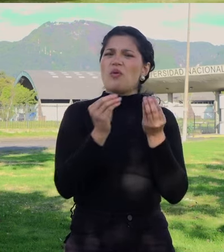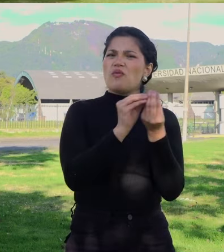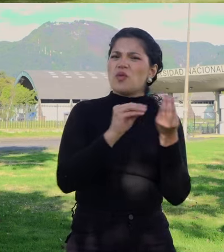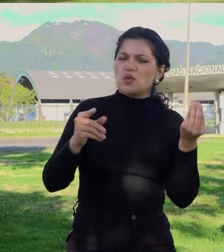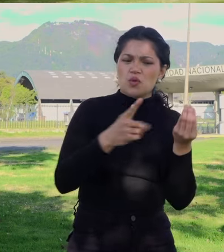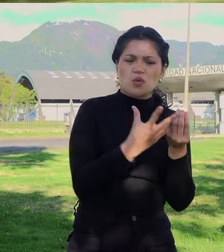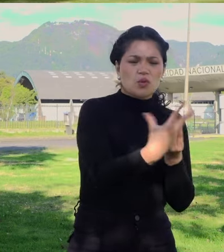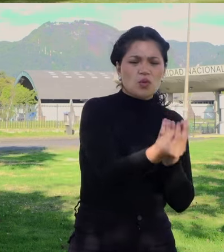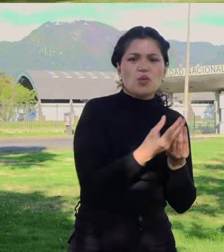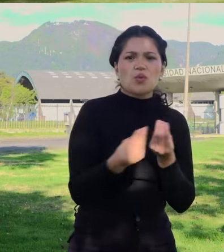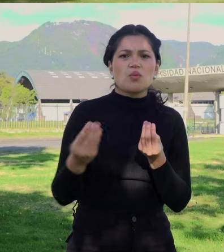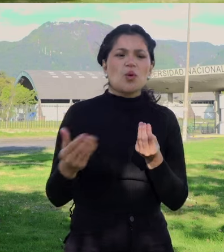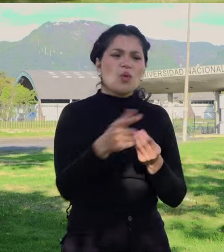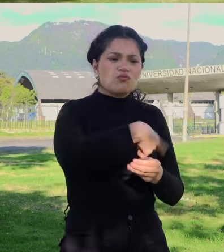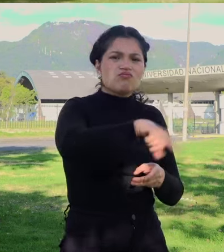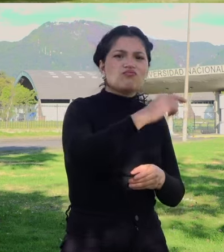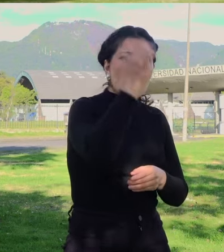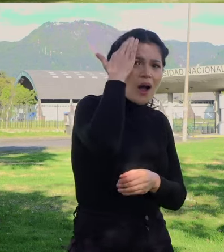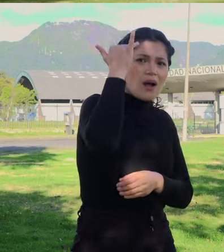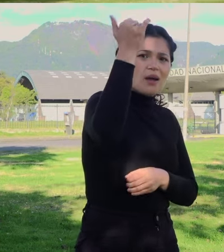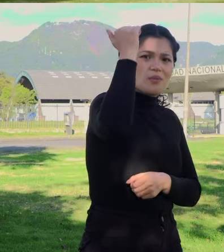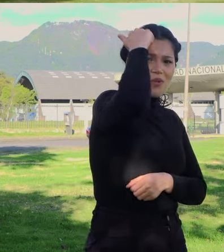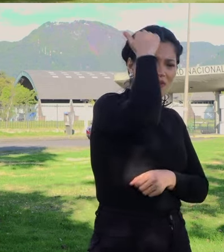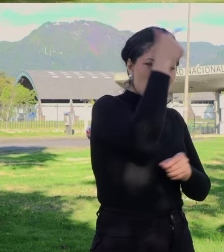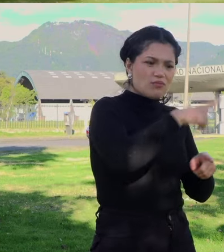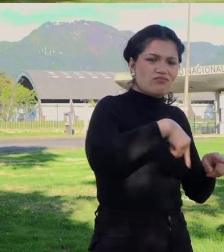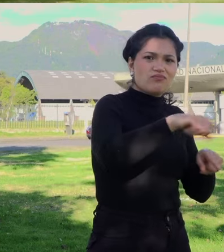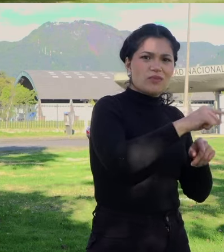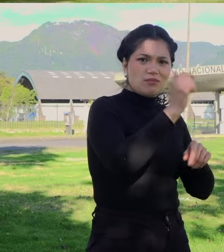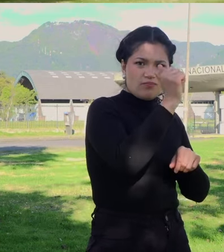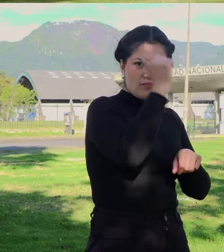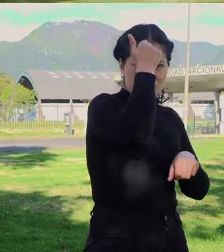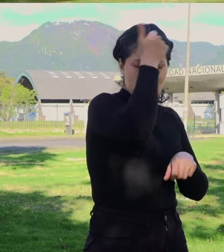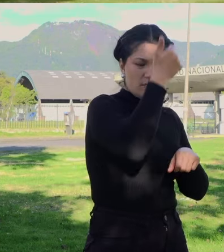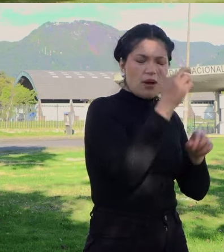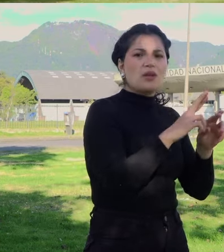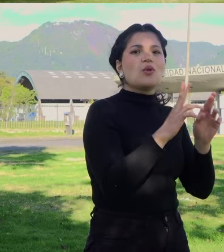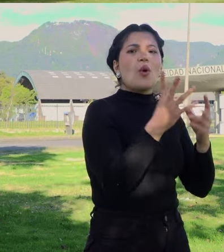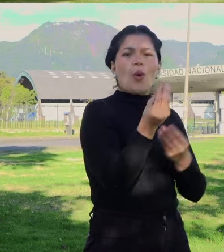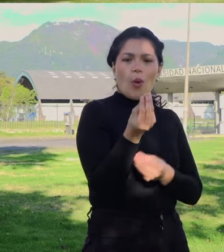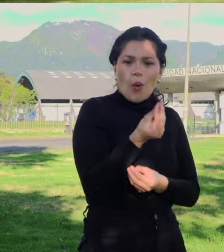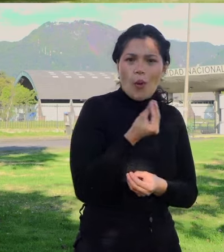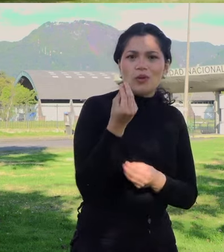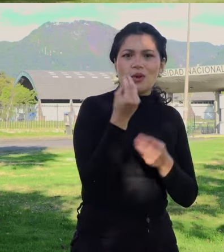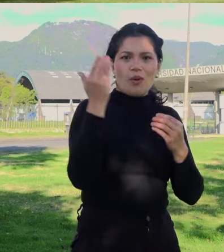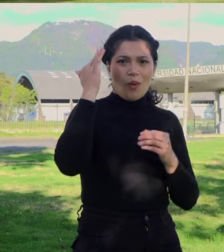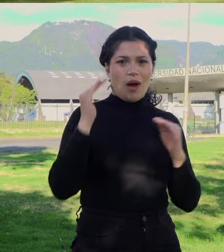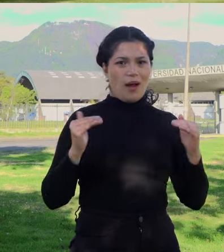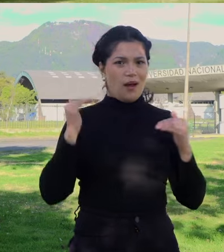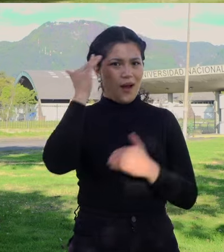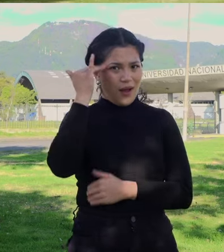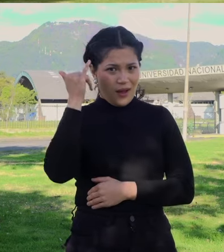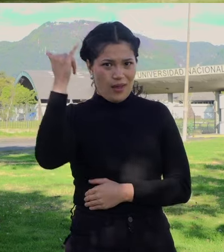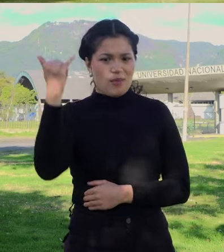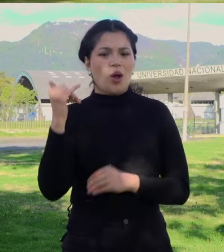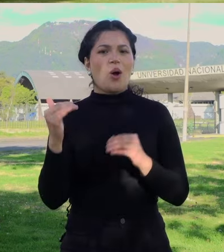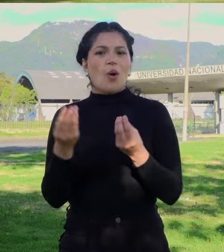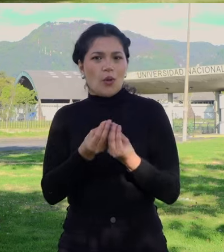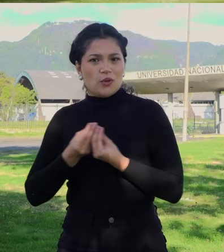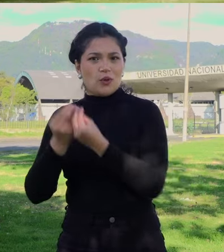cuerpos colegiados. Y cuando hablo de cuerpos colegiados, estoy hablando del Consejo Académico, del Consejo